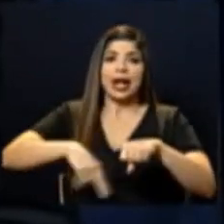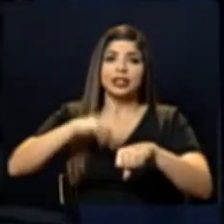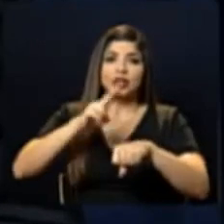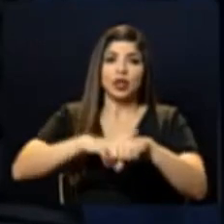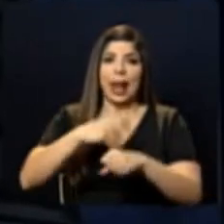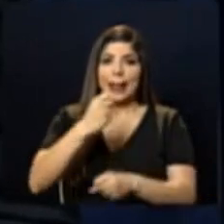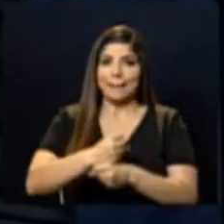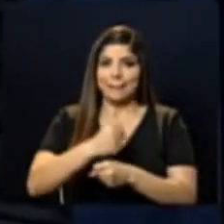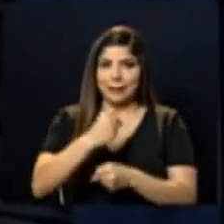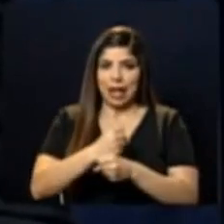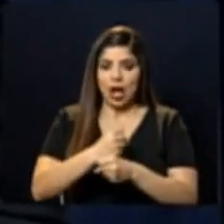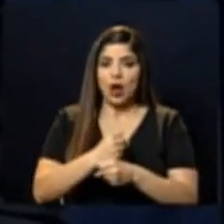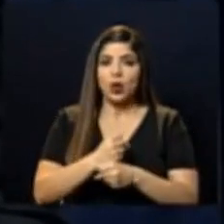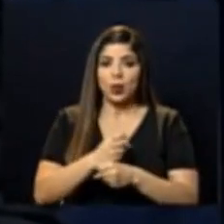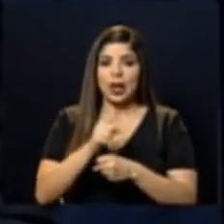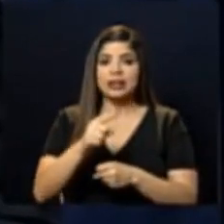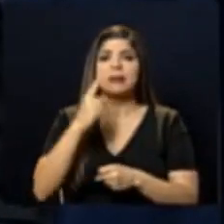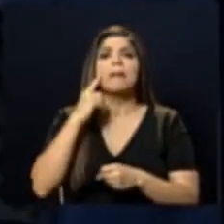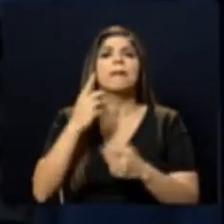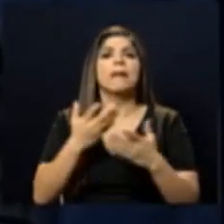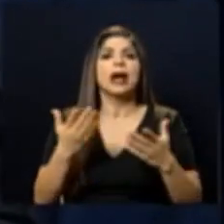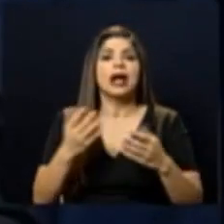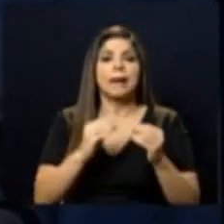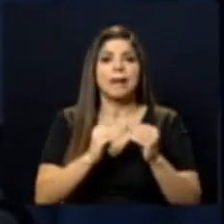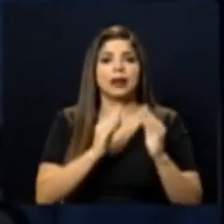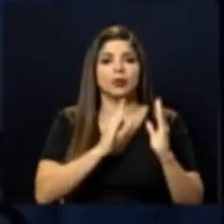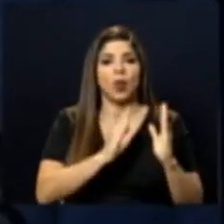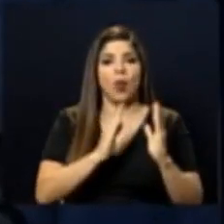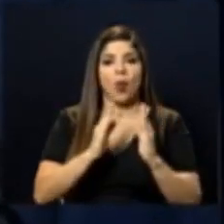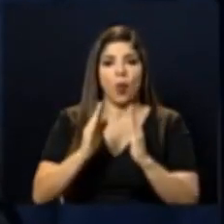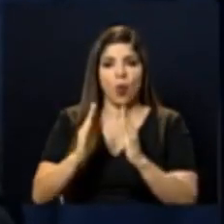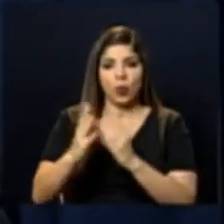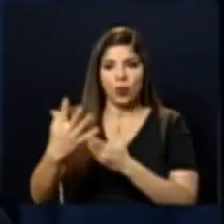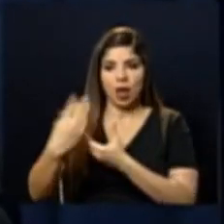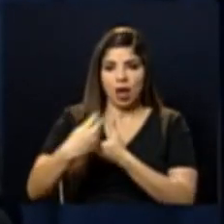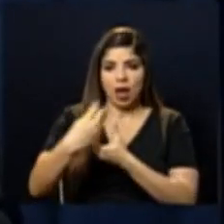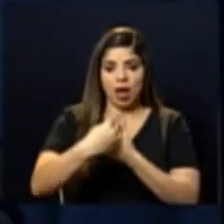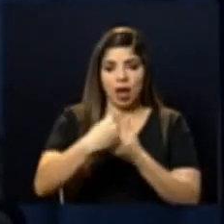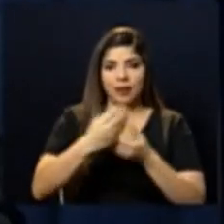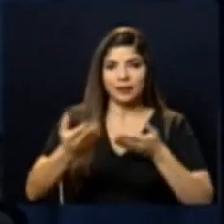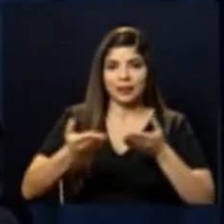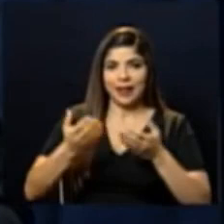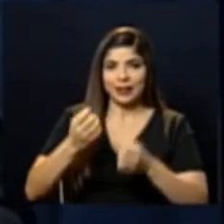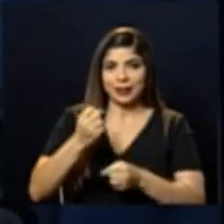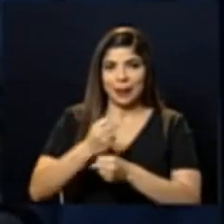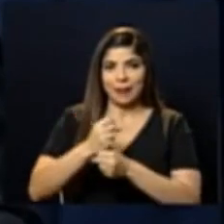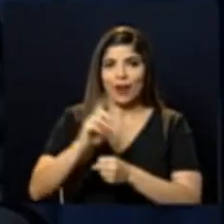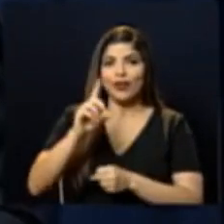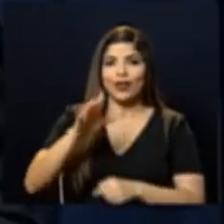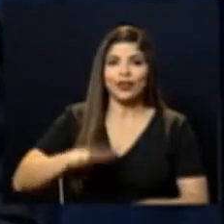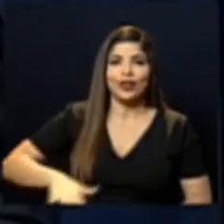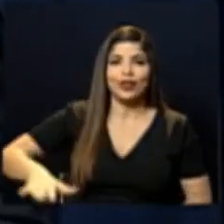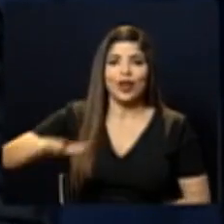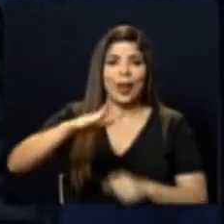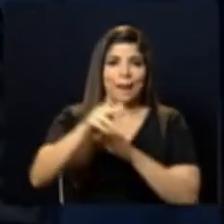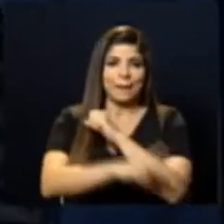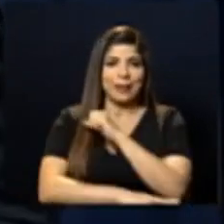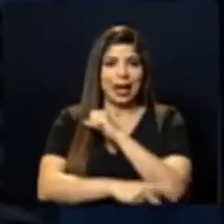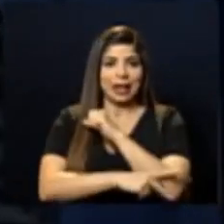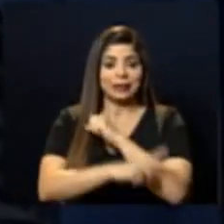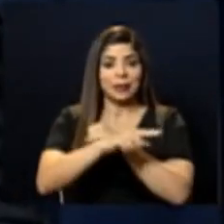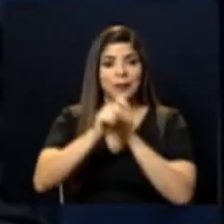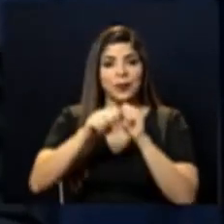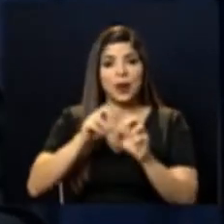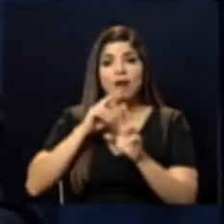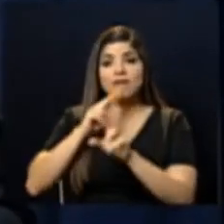de Empleo, que ordena e integra los servicios de empleo en el país, de forma que respondan a